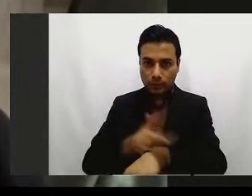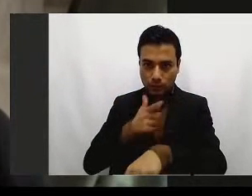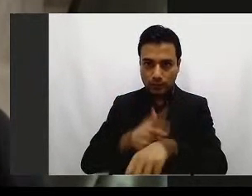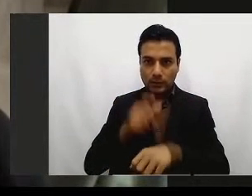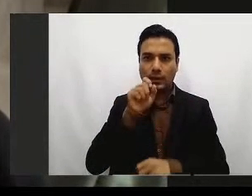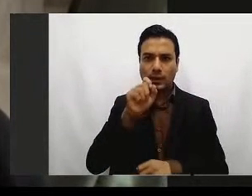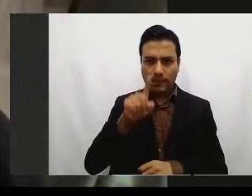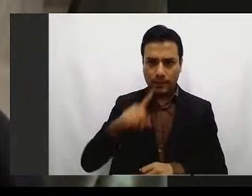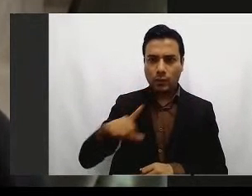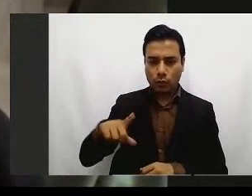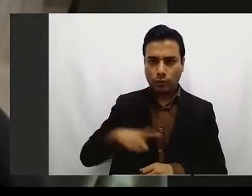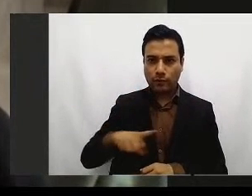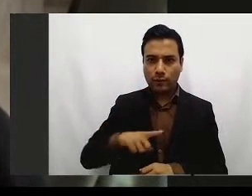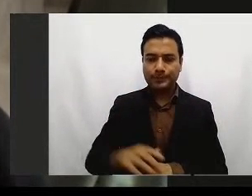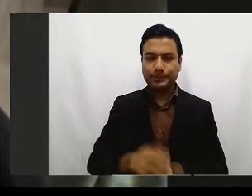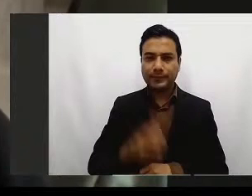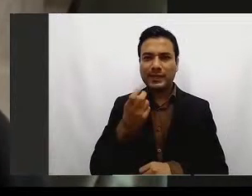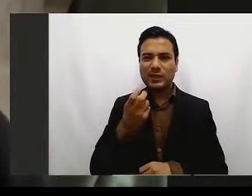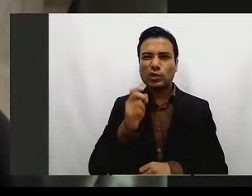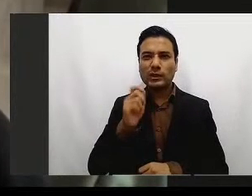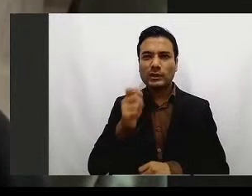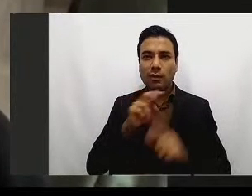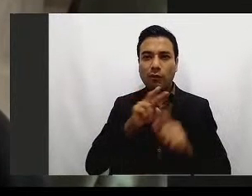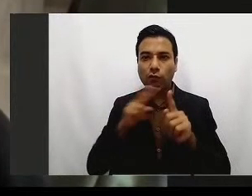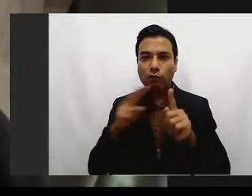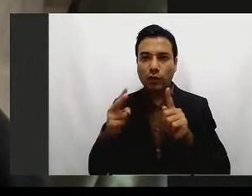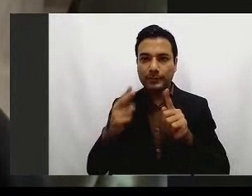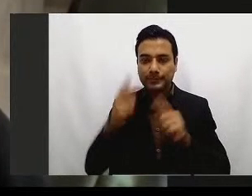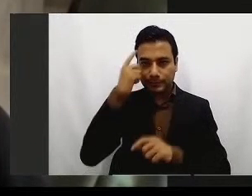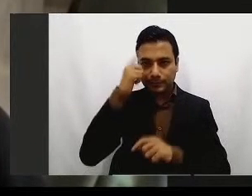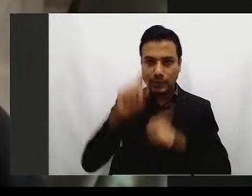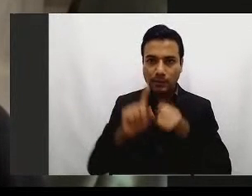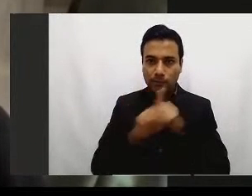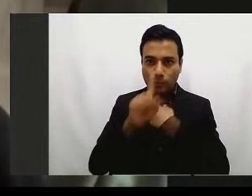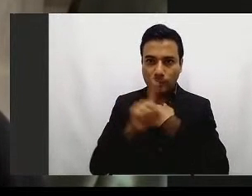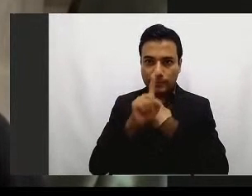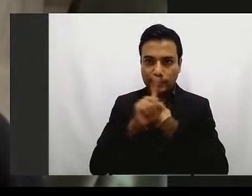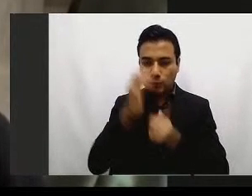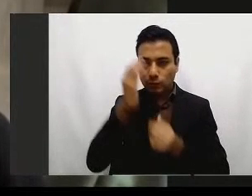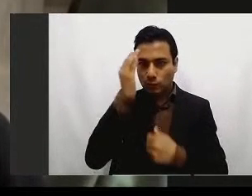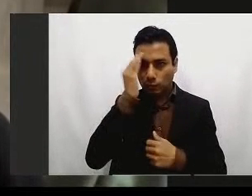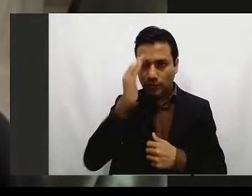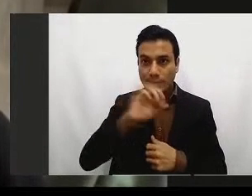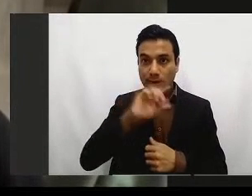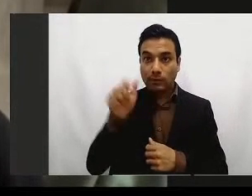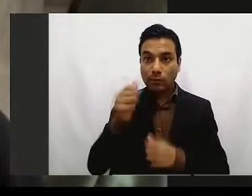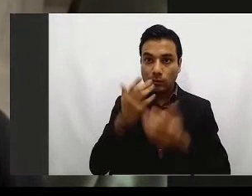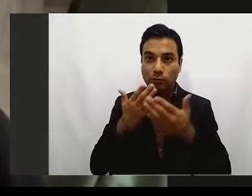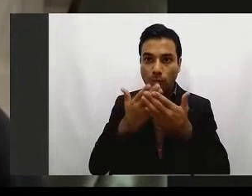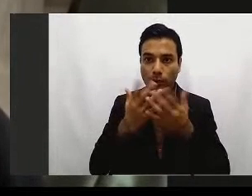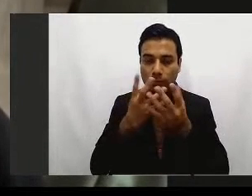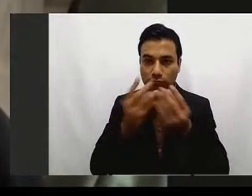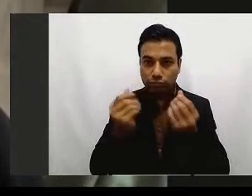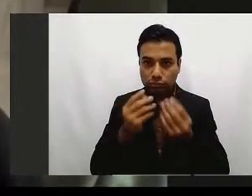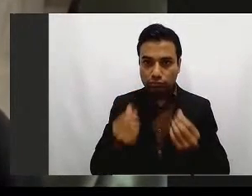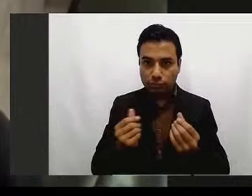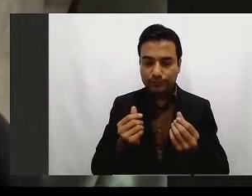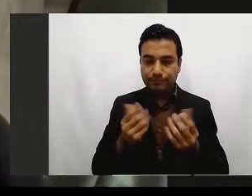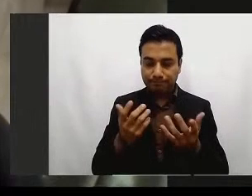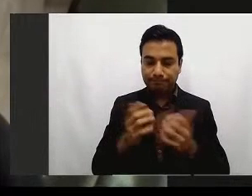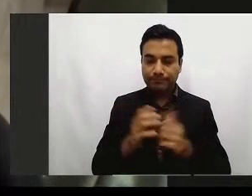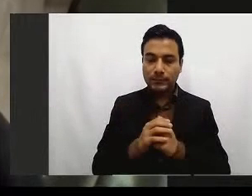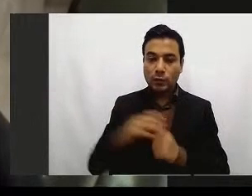enfoque, es una forma de definir los problemas y también desarrollar soluciones, políticas,